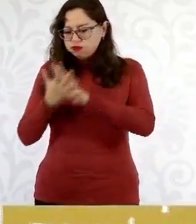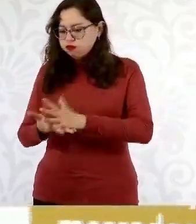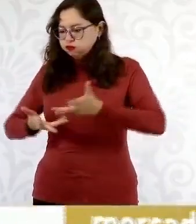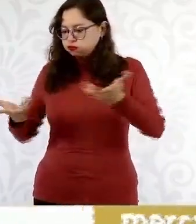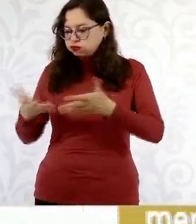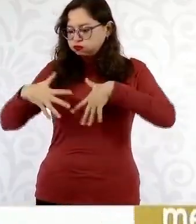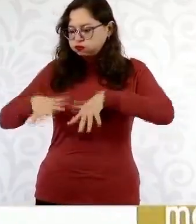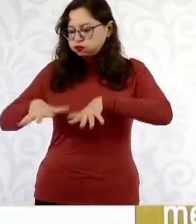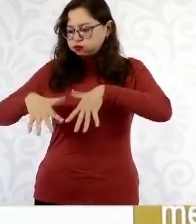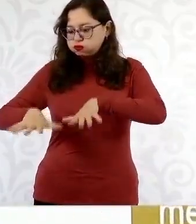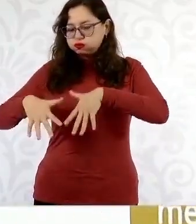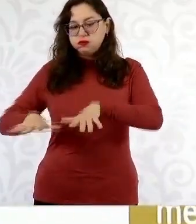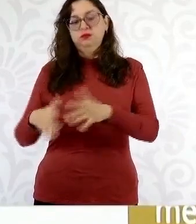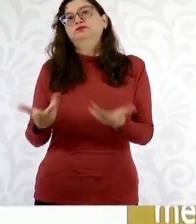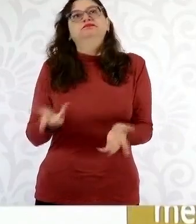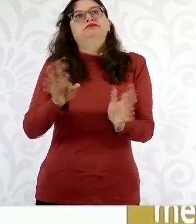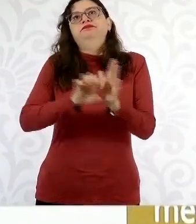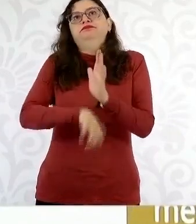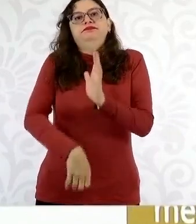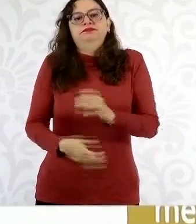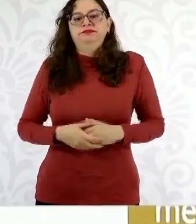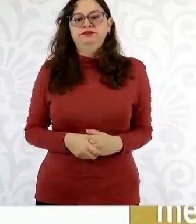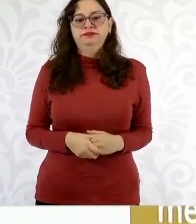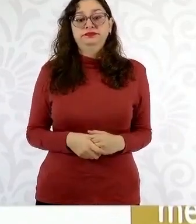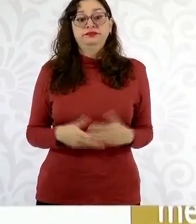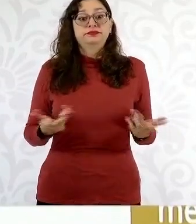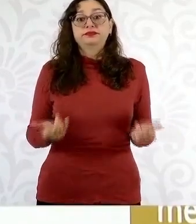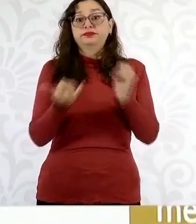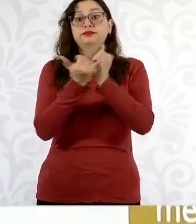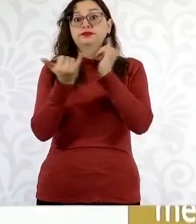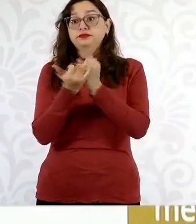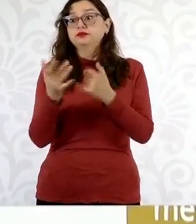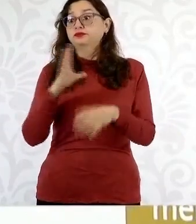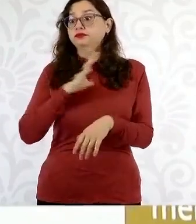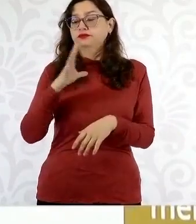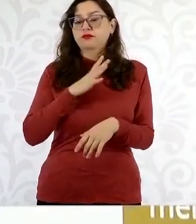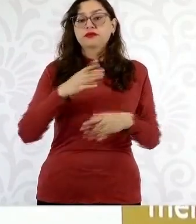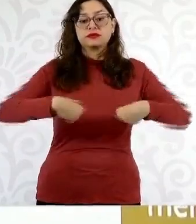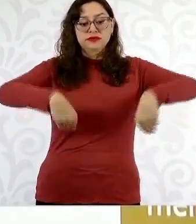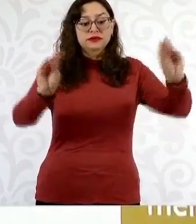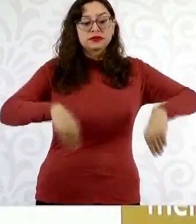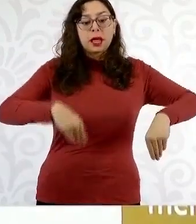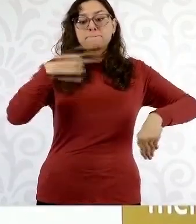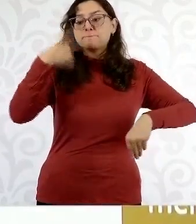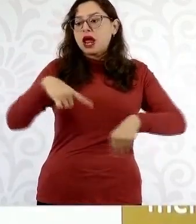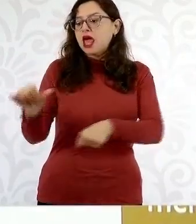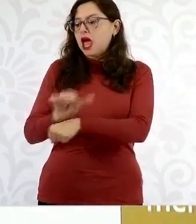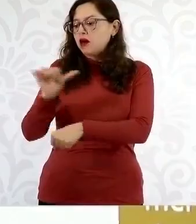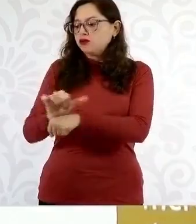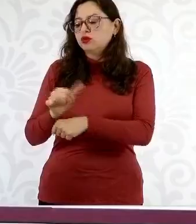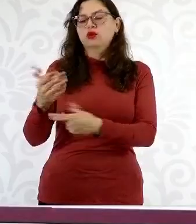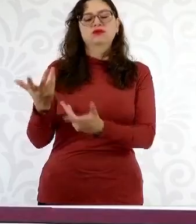fabricar algún producto. Por ejemplo, piensen ustedes vehículos, piensen ustedes todas las exportaciones de México o productos textiles